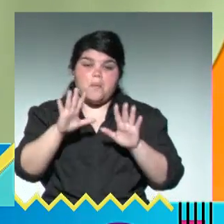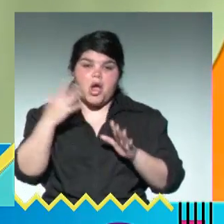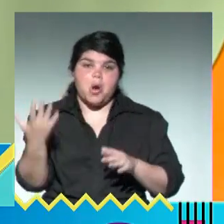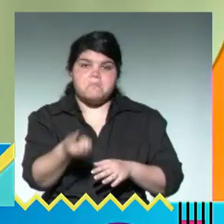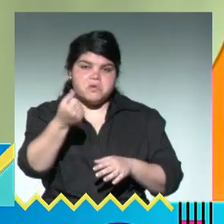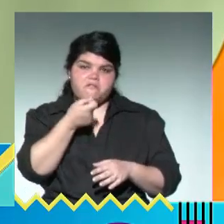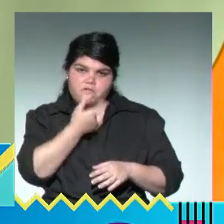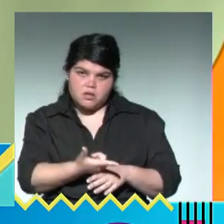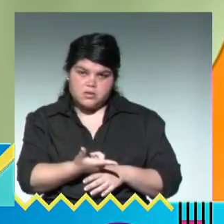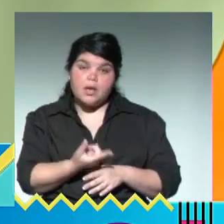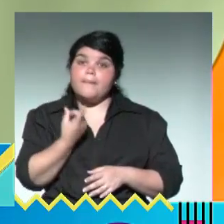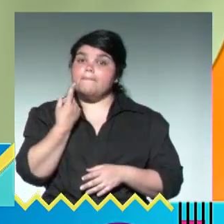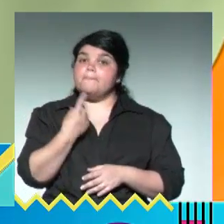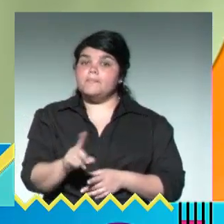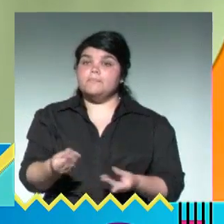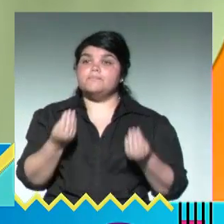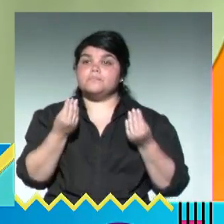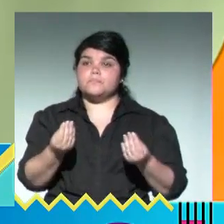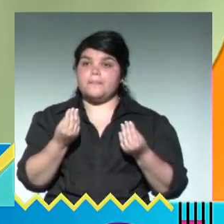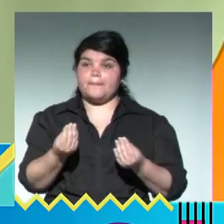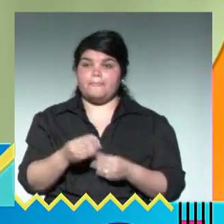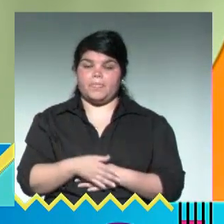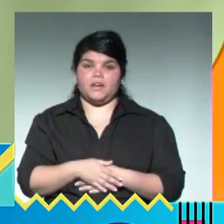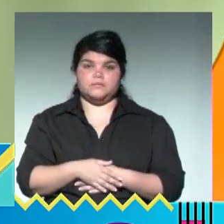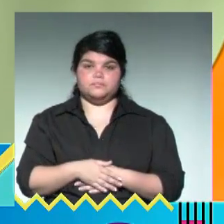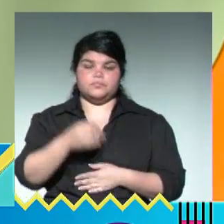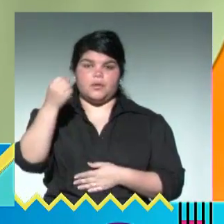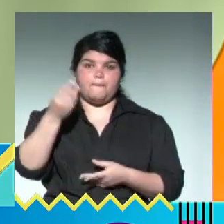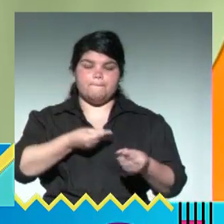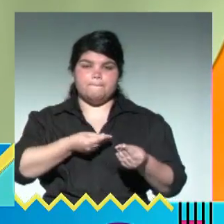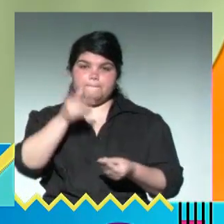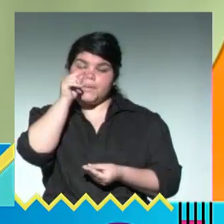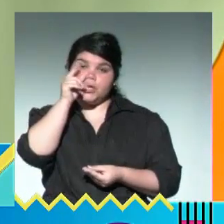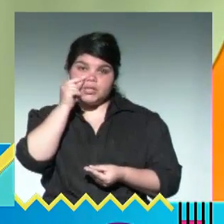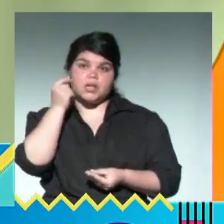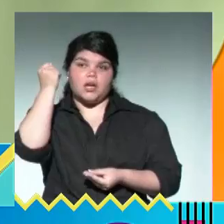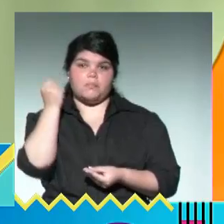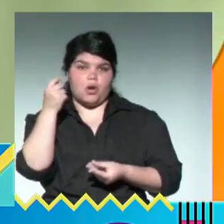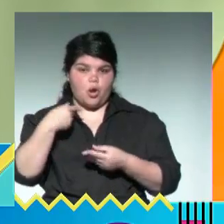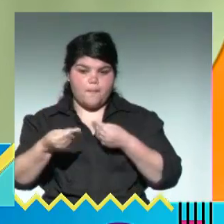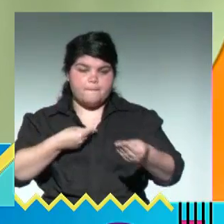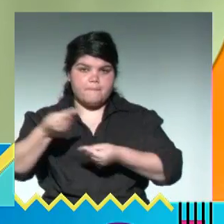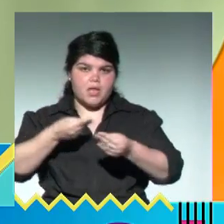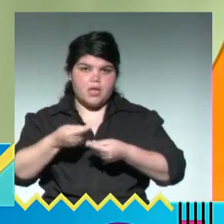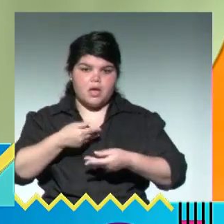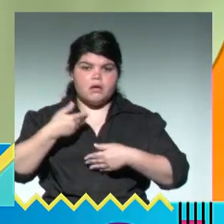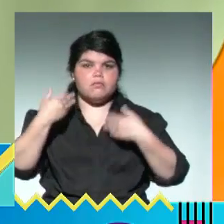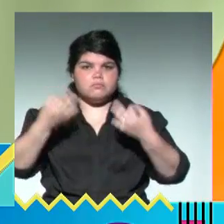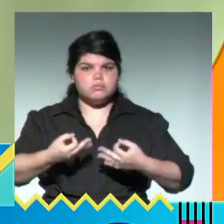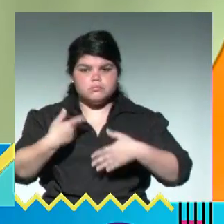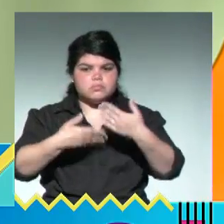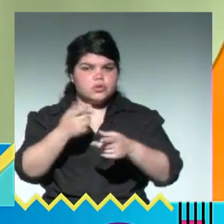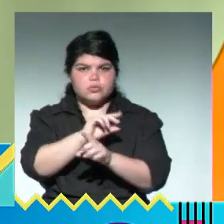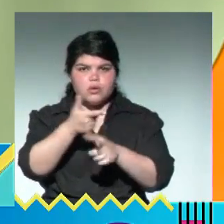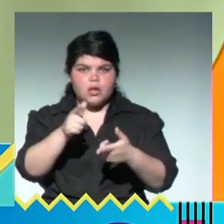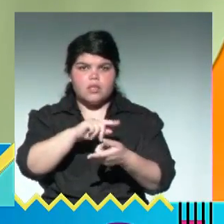bueno, el gobierno confió en que la política monetaria iba a tener resultados, iba a dar sus frutos, iba a bajar la inflación. Esto no fue así, fue cambiando las metas. Esto